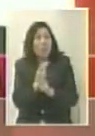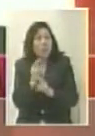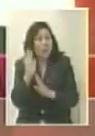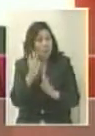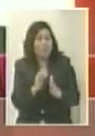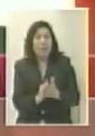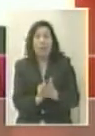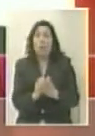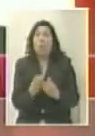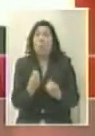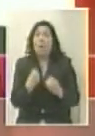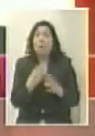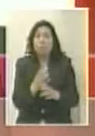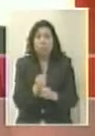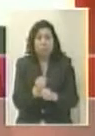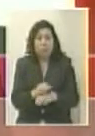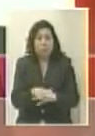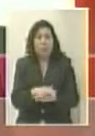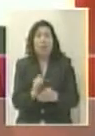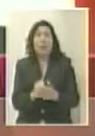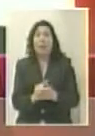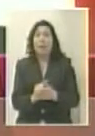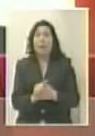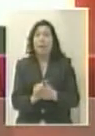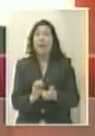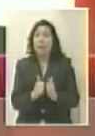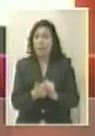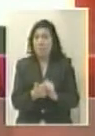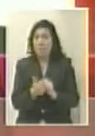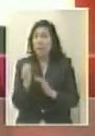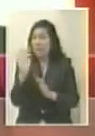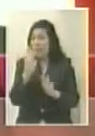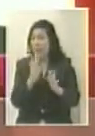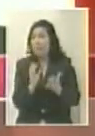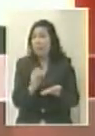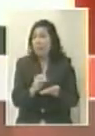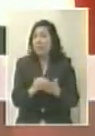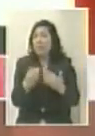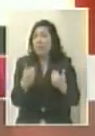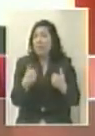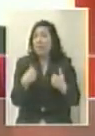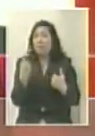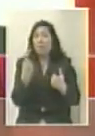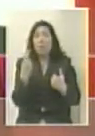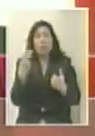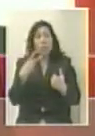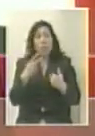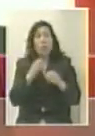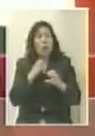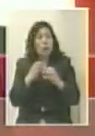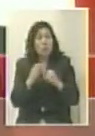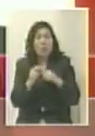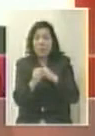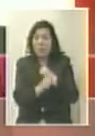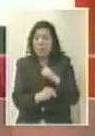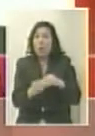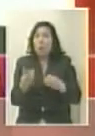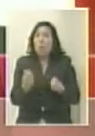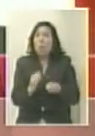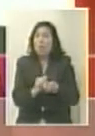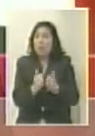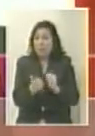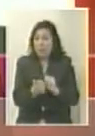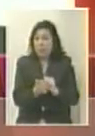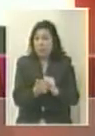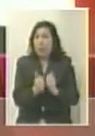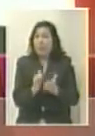un plan de adaptación y un plan de mitigación al cambio climático. Además, tiene la primera y segunda comunicación nacional sobre cambio